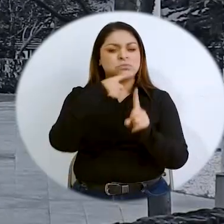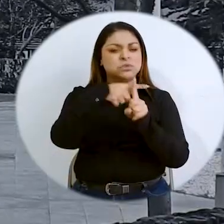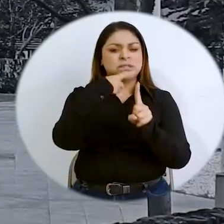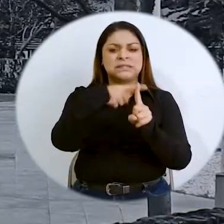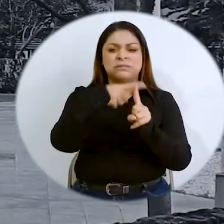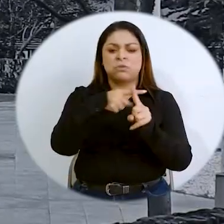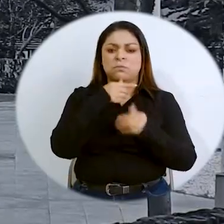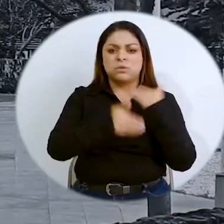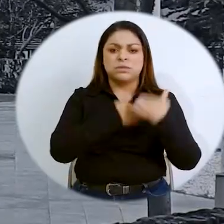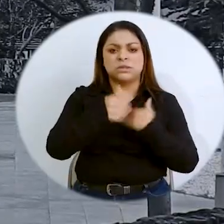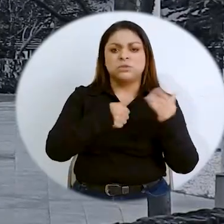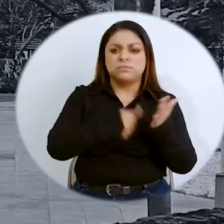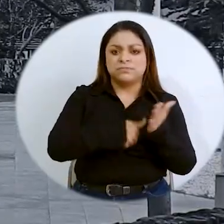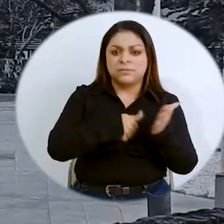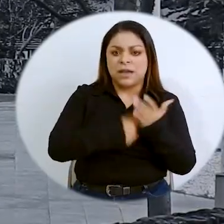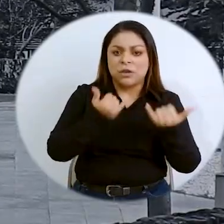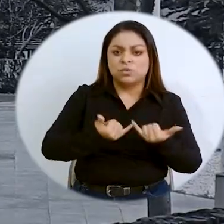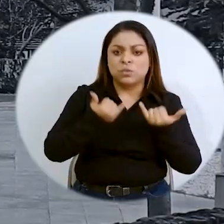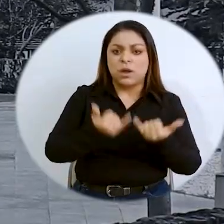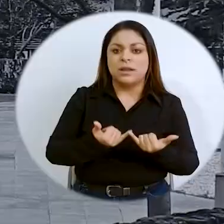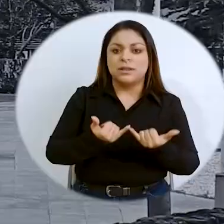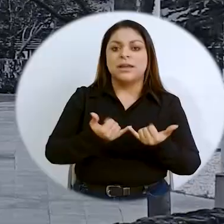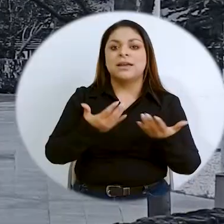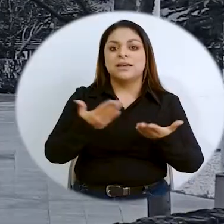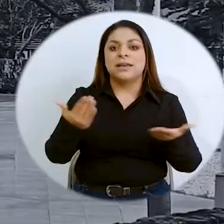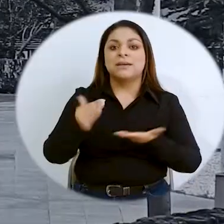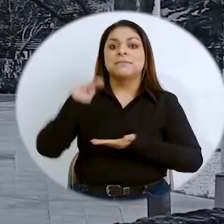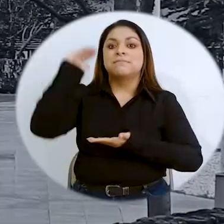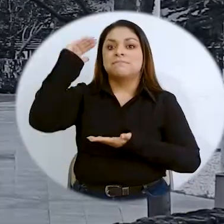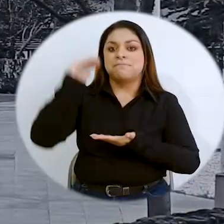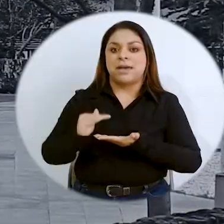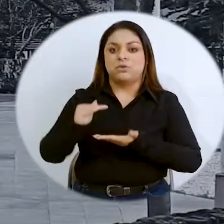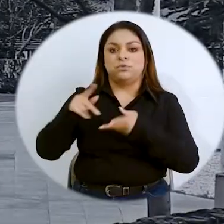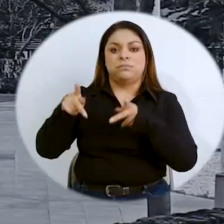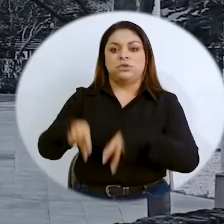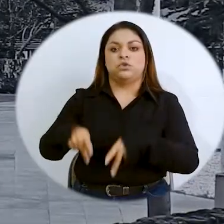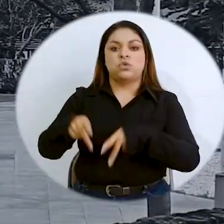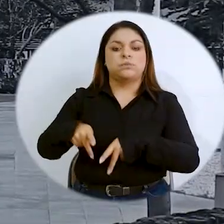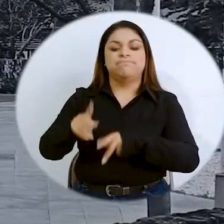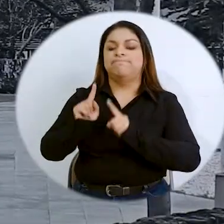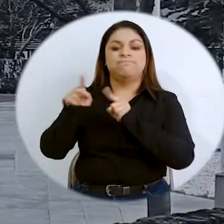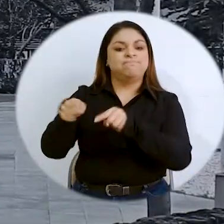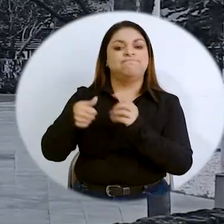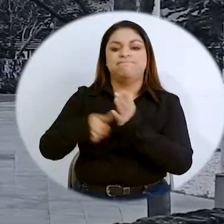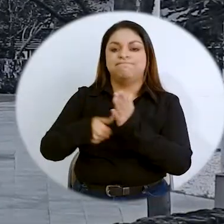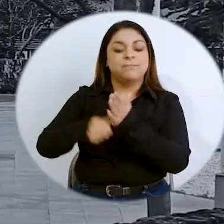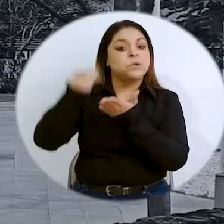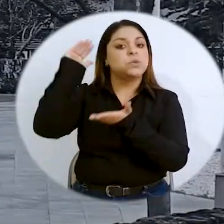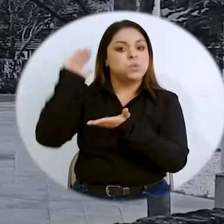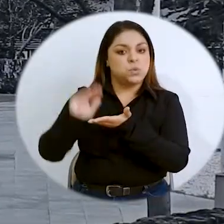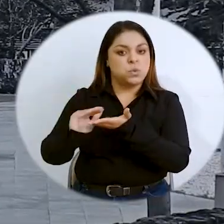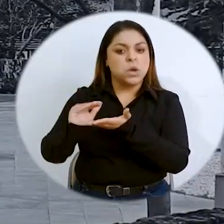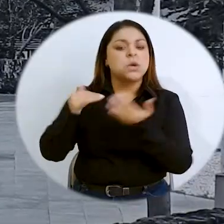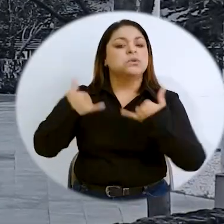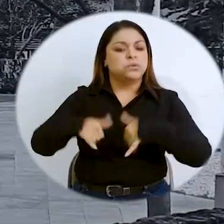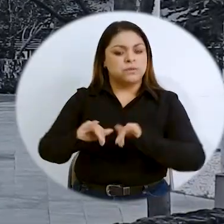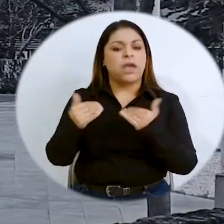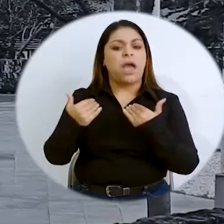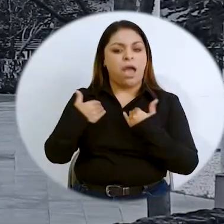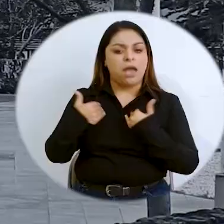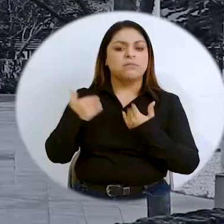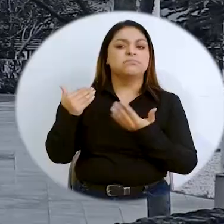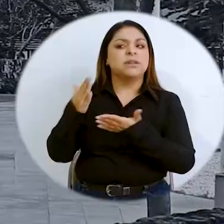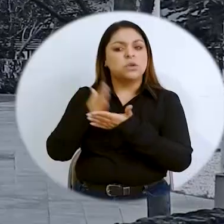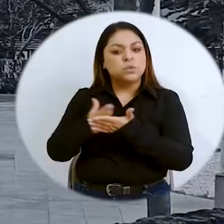del proceso electoral que acabamos de vivir es la disminución del abstencionismo. Si bien mantenemos todavía